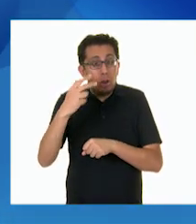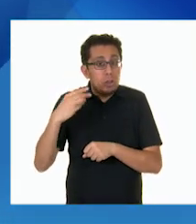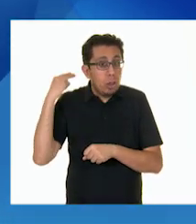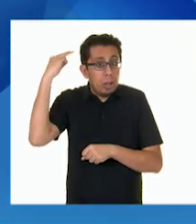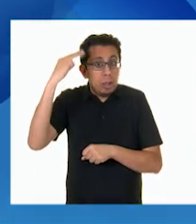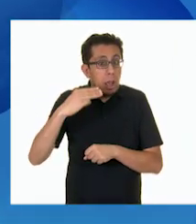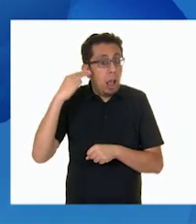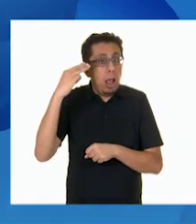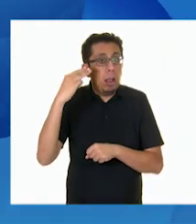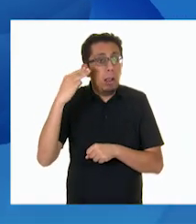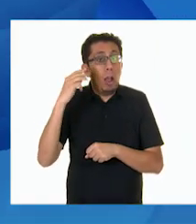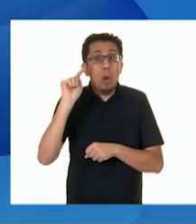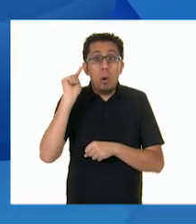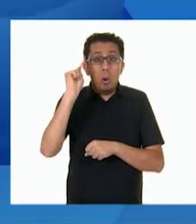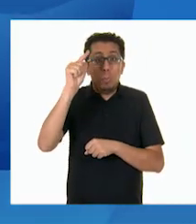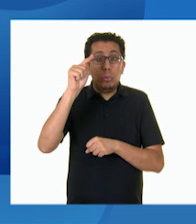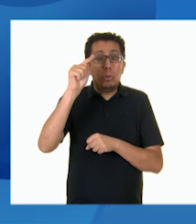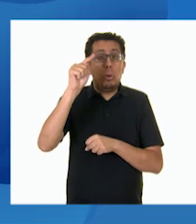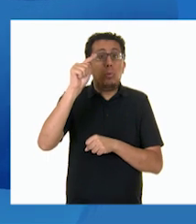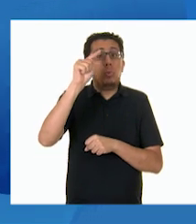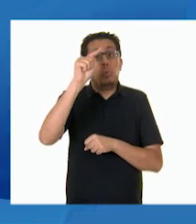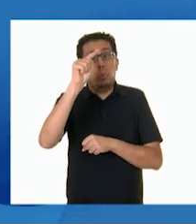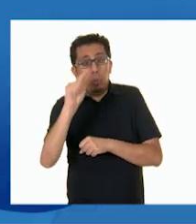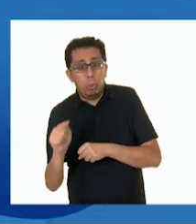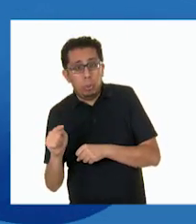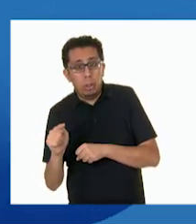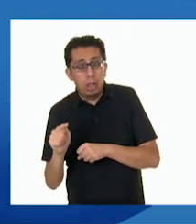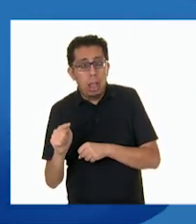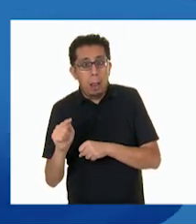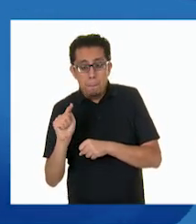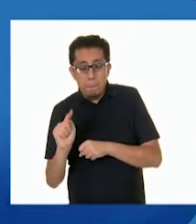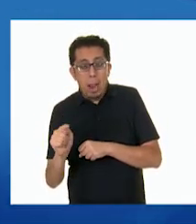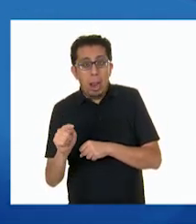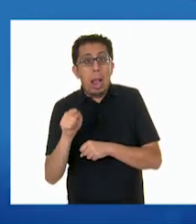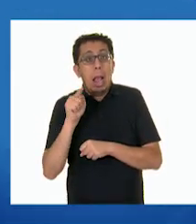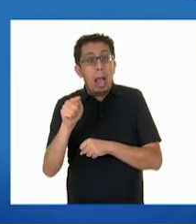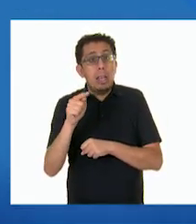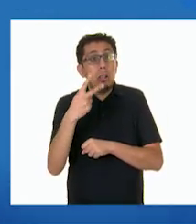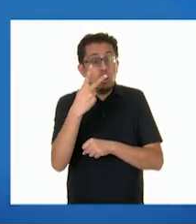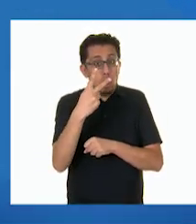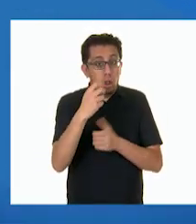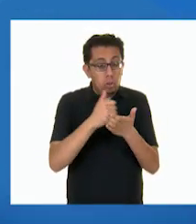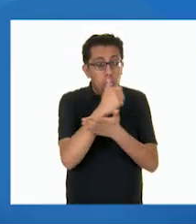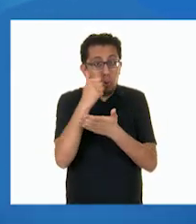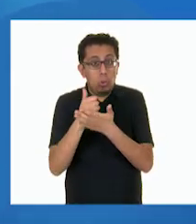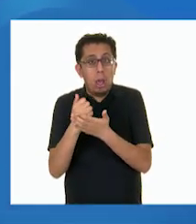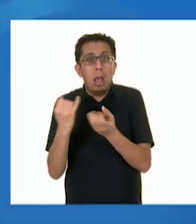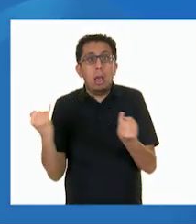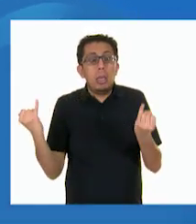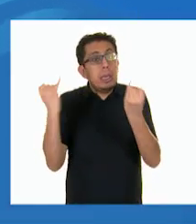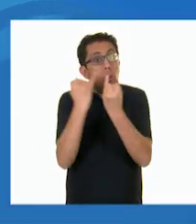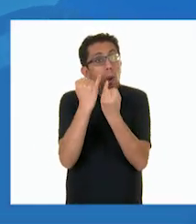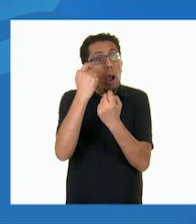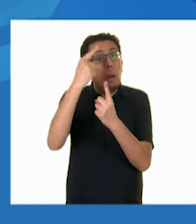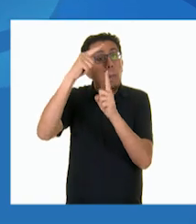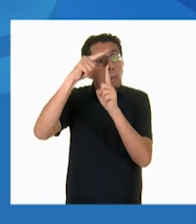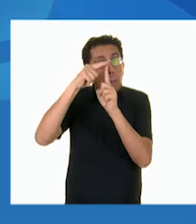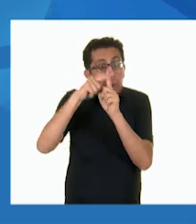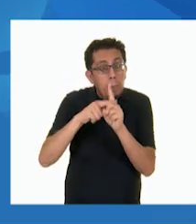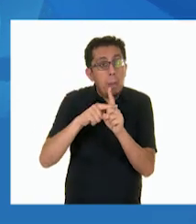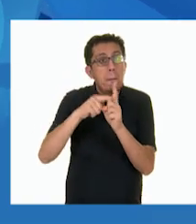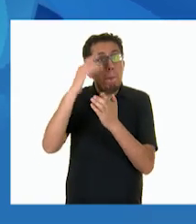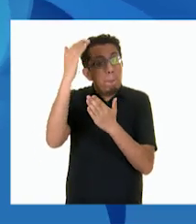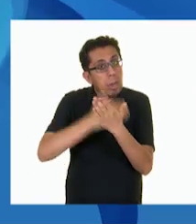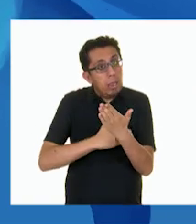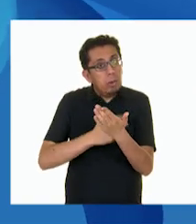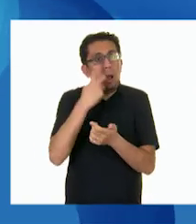Sí, es donde los puntitos están más abajo. claro. Ese día en las dos ciudades bajó la temperatura. Es importante también para